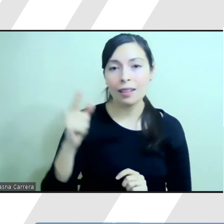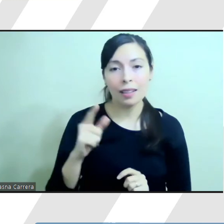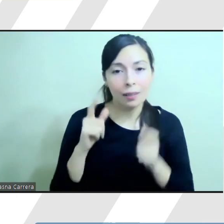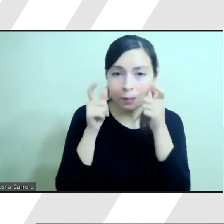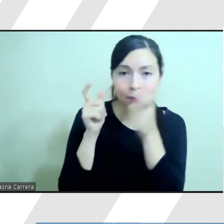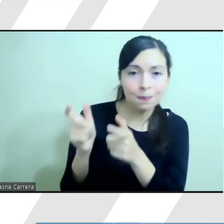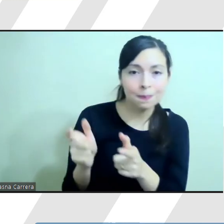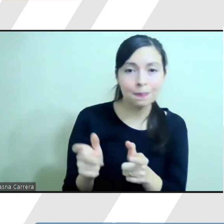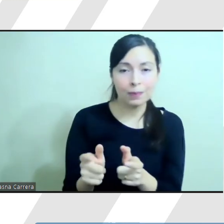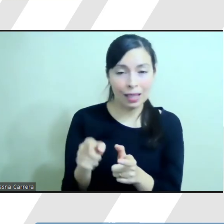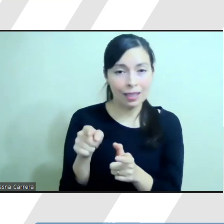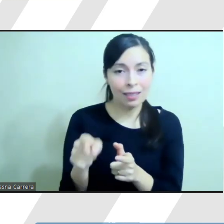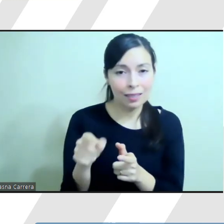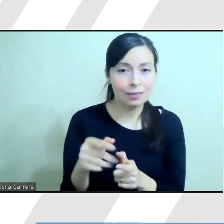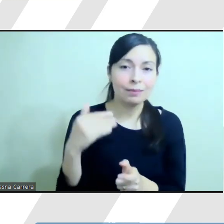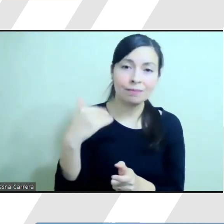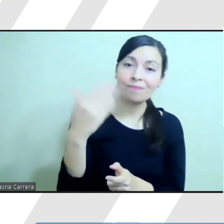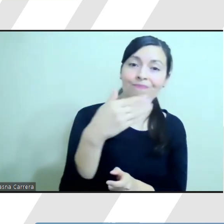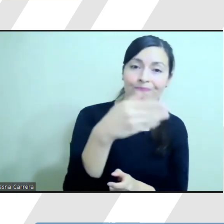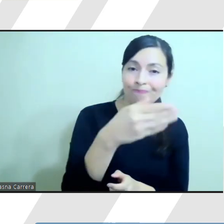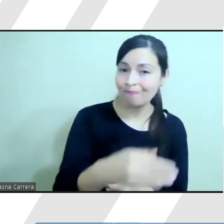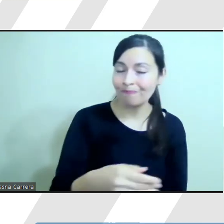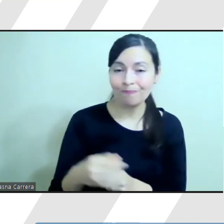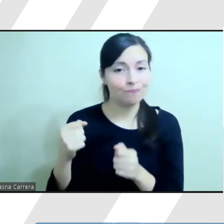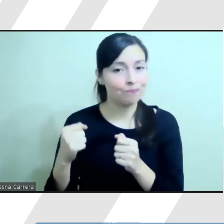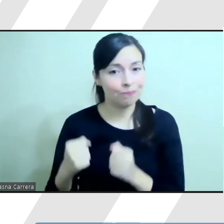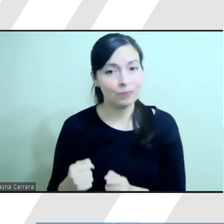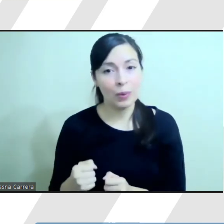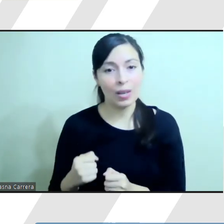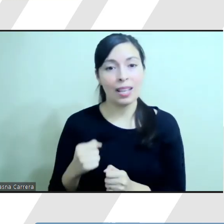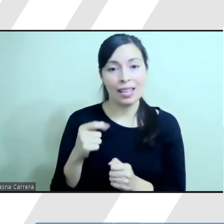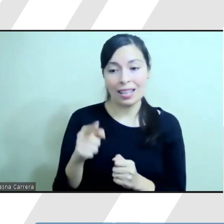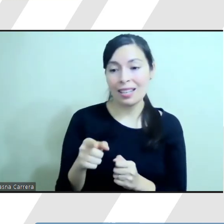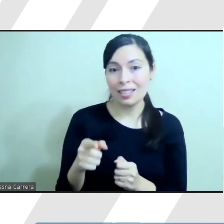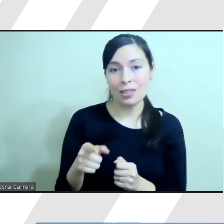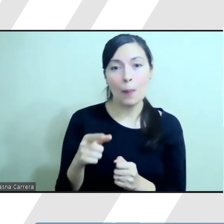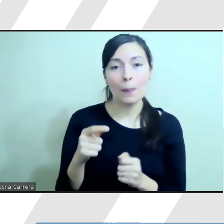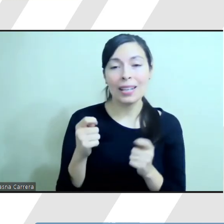creo que tiene el potencial de ser el siguiente Valle de la